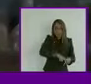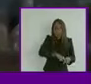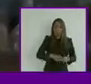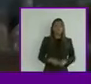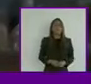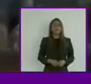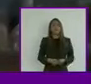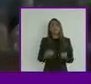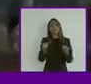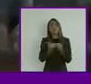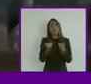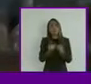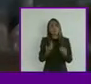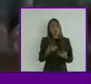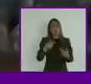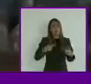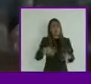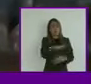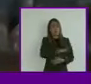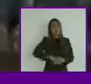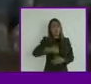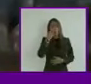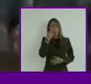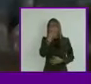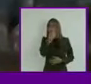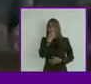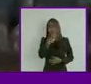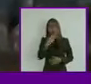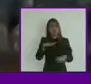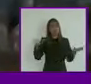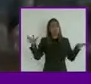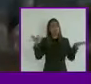mucho la perspectiva de la ciudadanía.